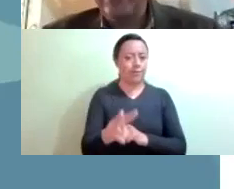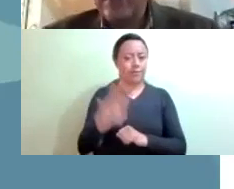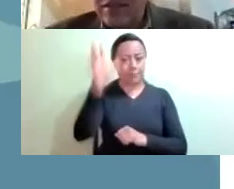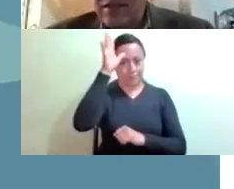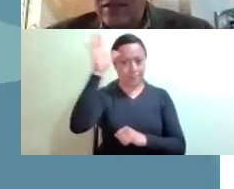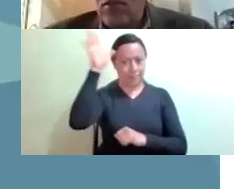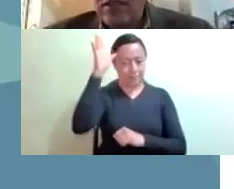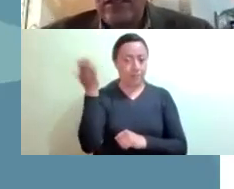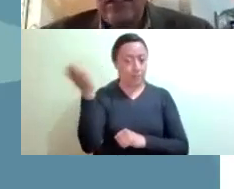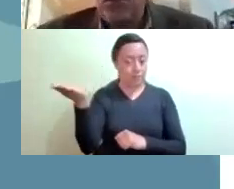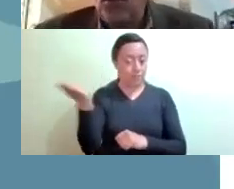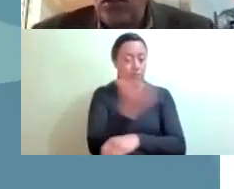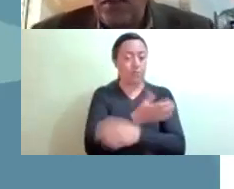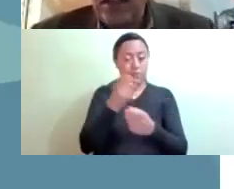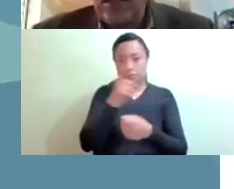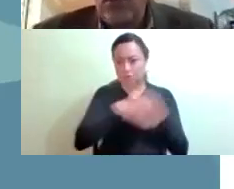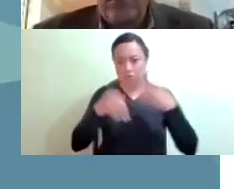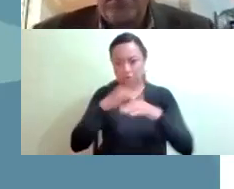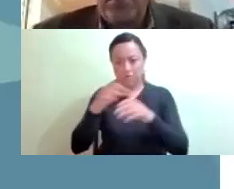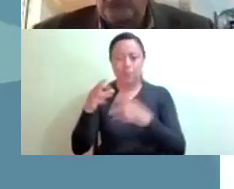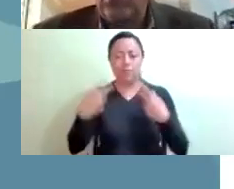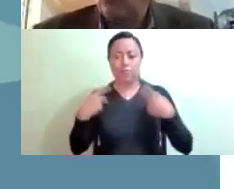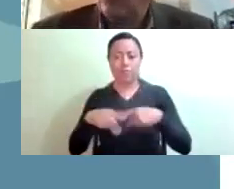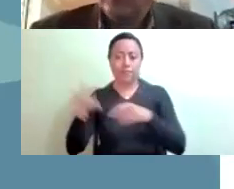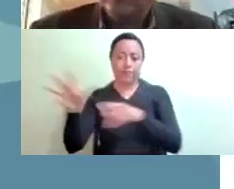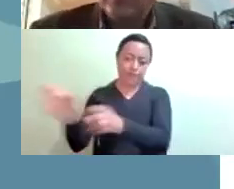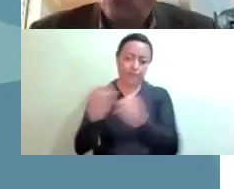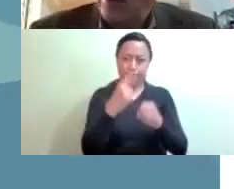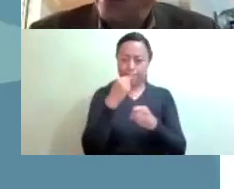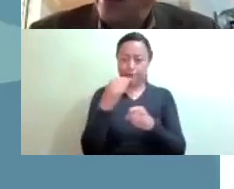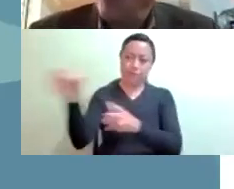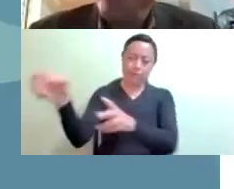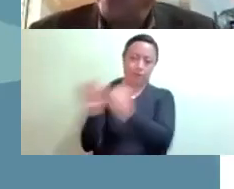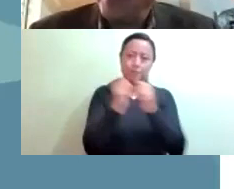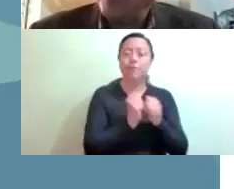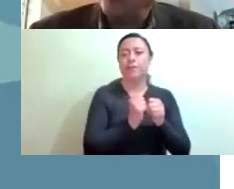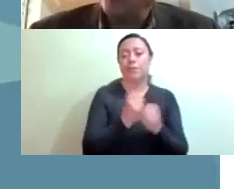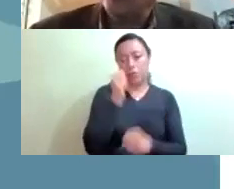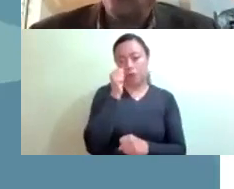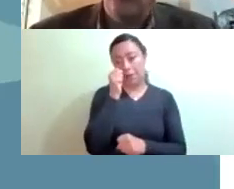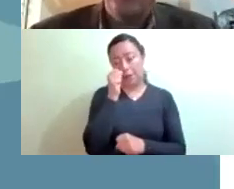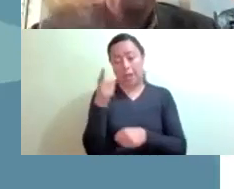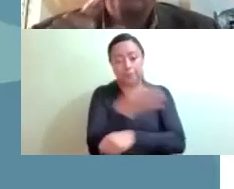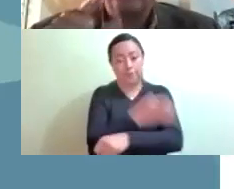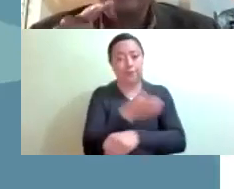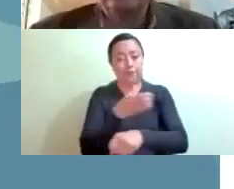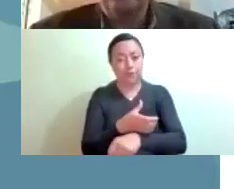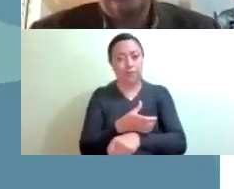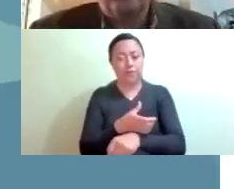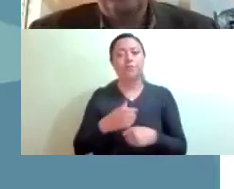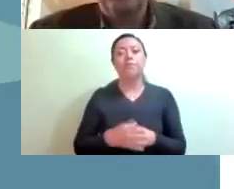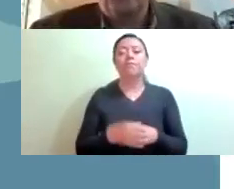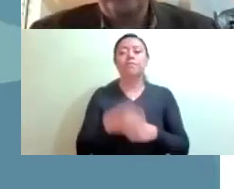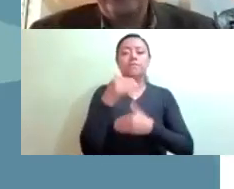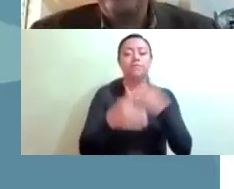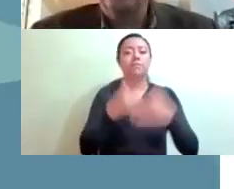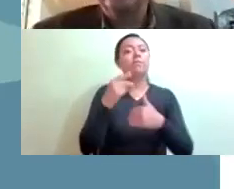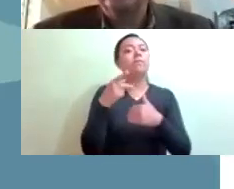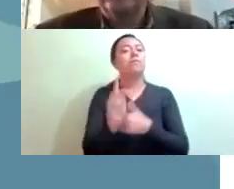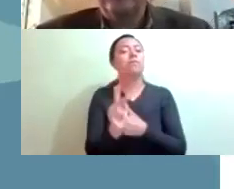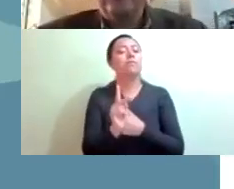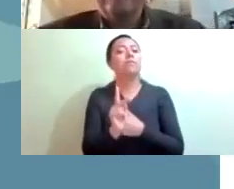acompañar esas detenciones, así como estoy platicándoles el proceso, tal cual, acompañar el proceso, pero en el caso de Cuauhtémoc fue a